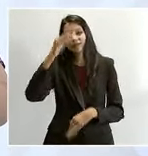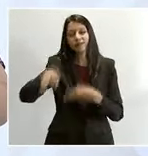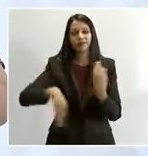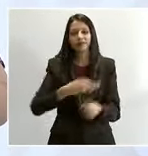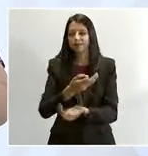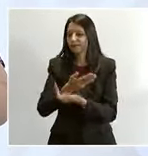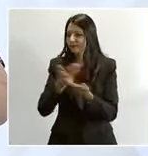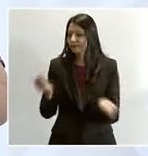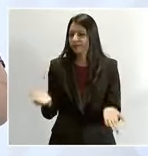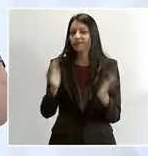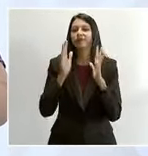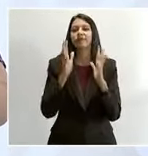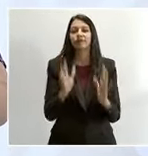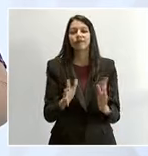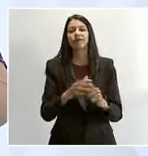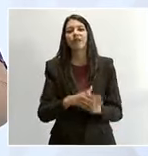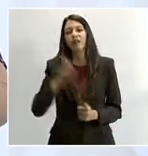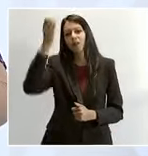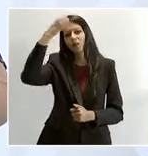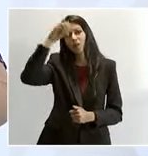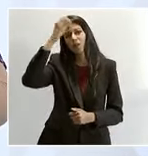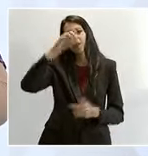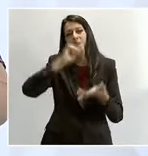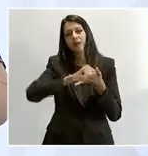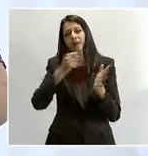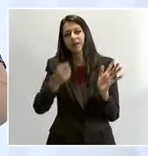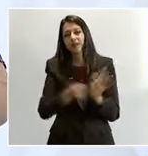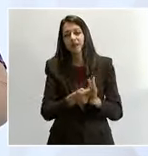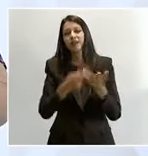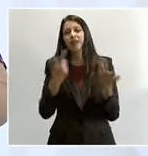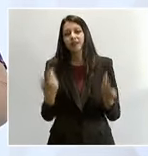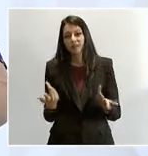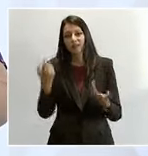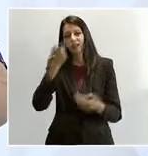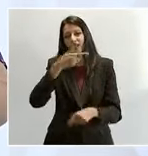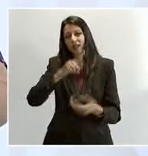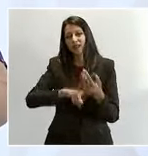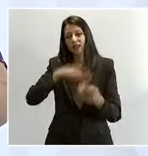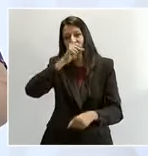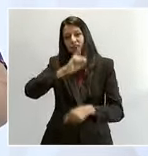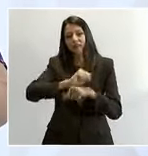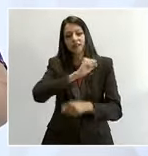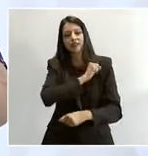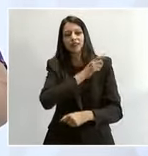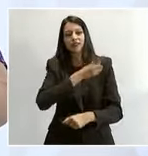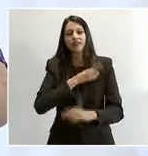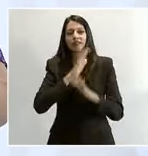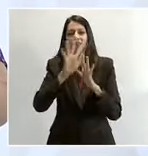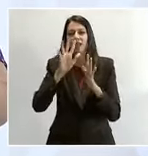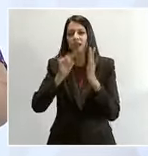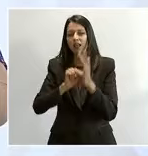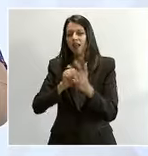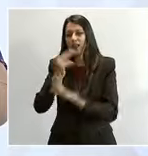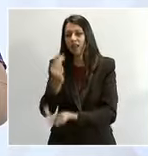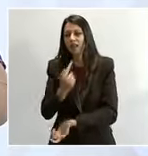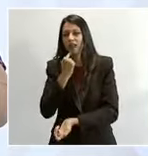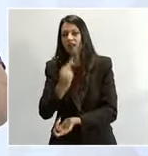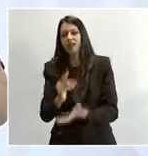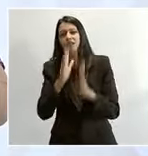ustedes que ya la opinión técnica académica de la secretaría de salud está firmada que